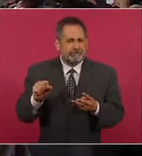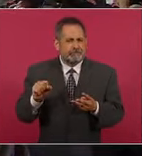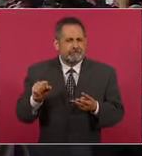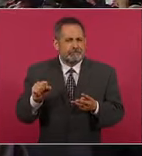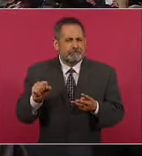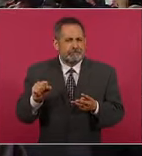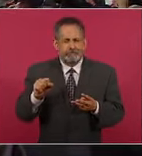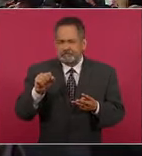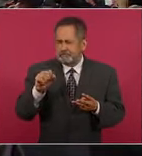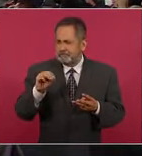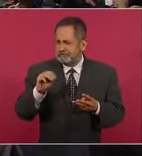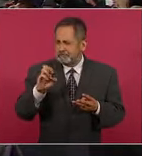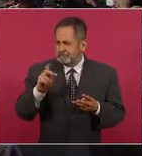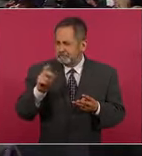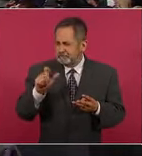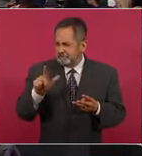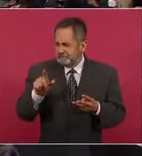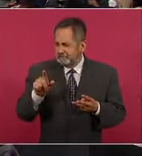Merkel,